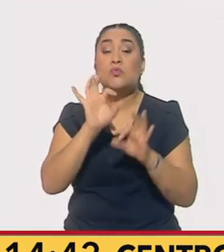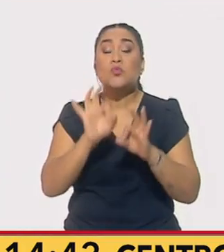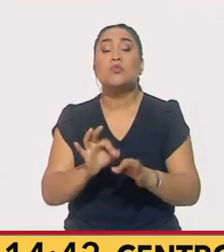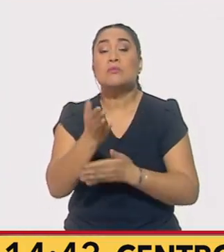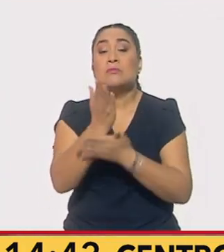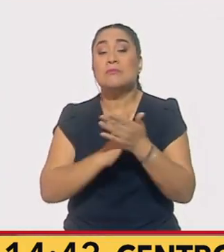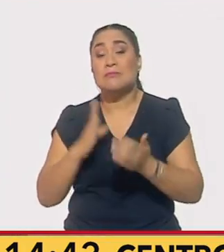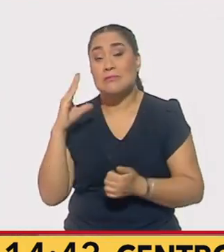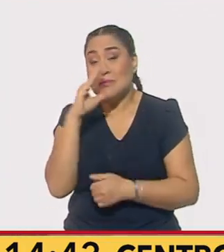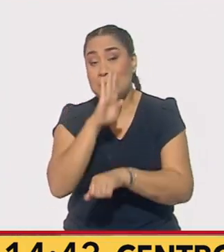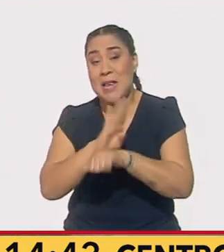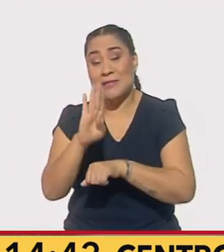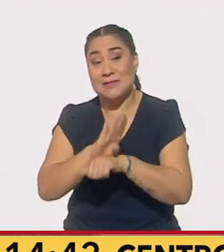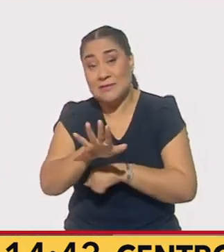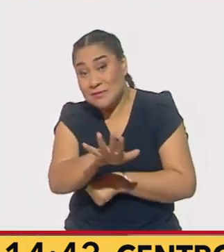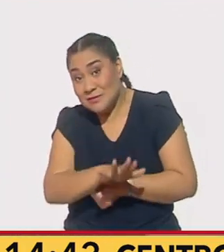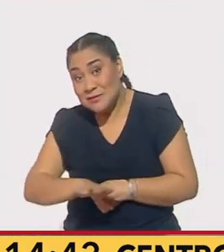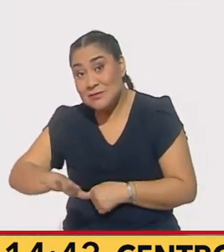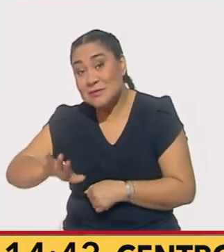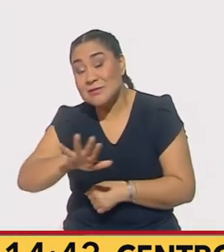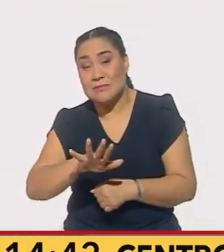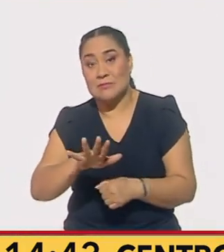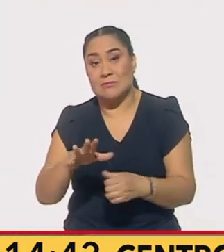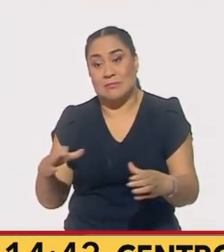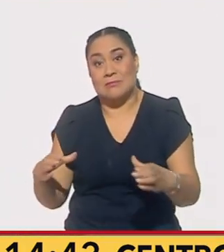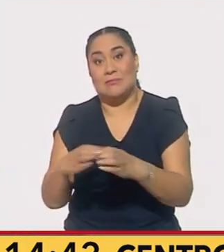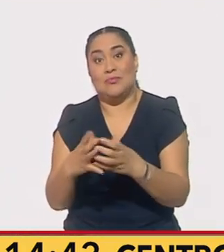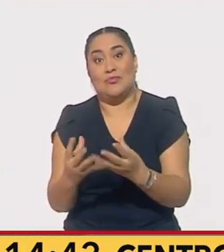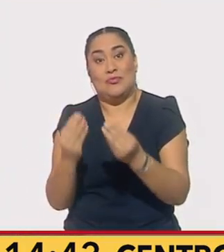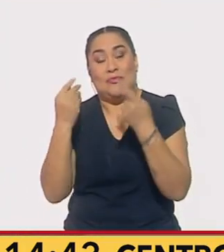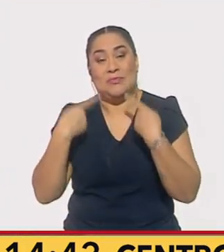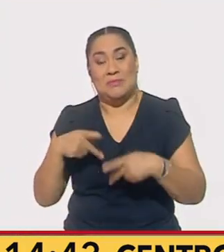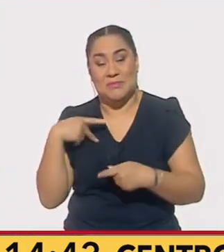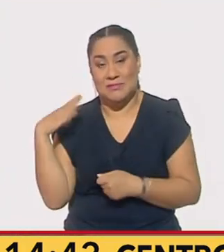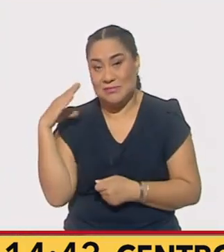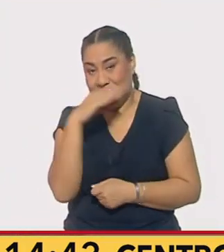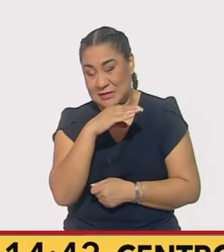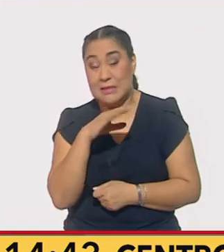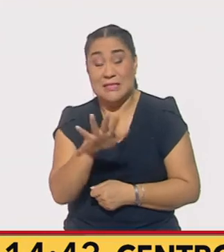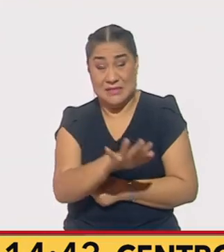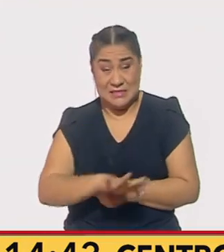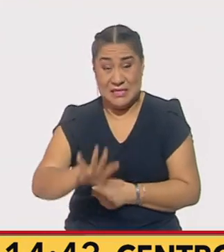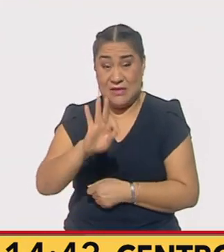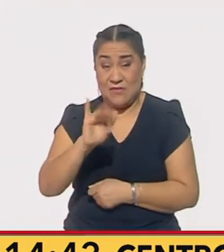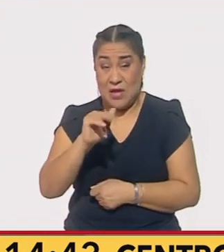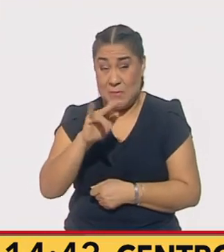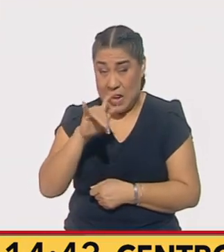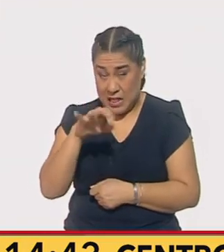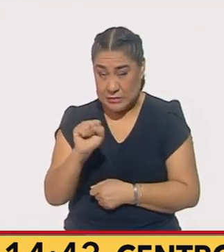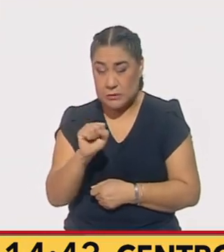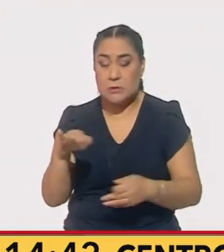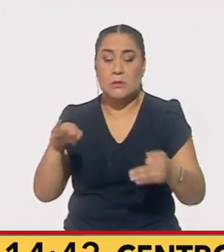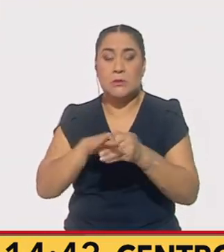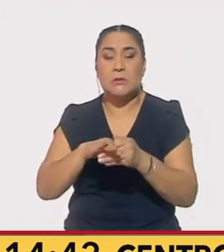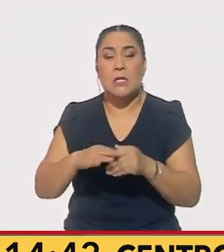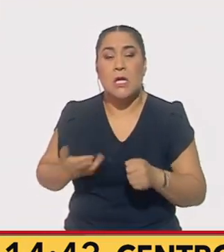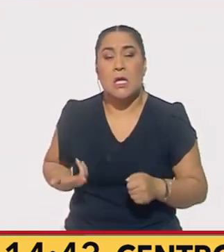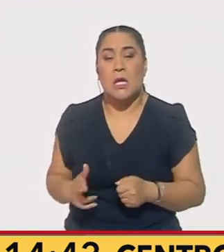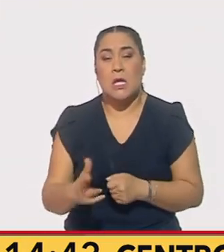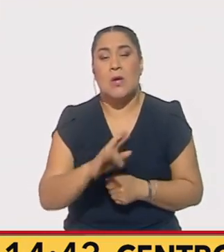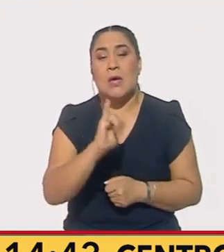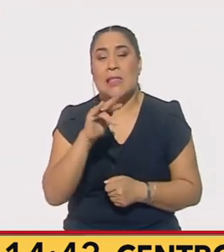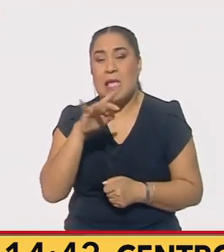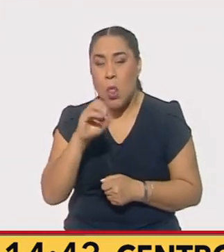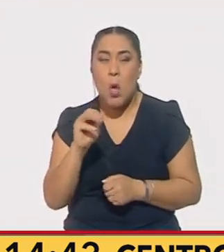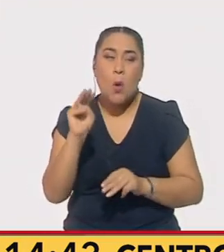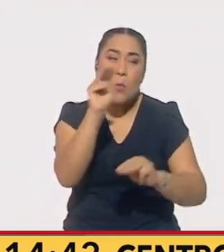afro-brasileña. Entonces hay una gran polarización social y ahí en las favelas alrededor de Río de Janeiro, ya sea en las